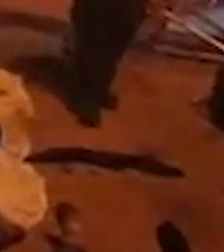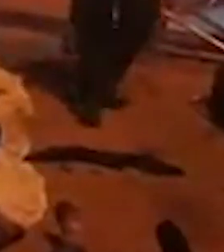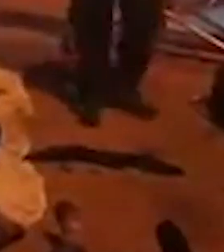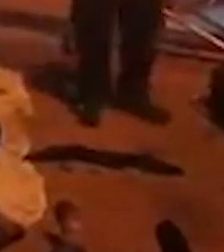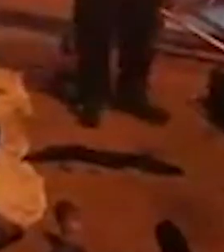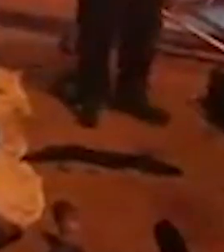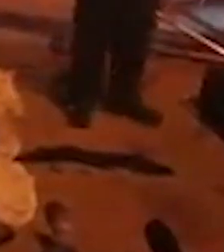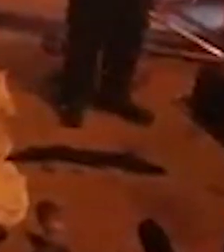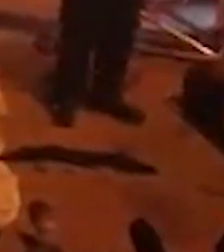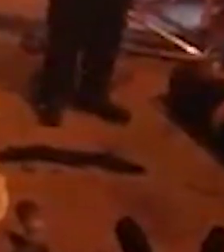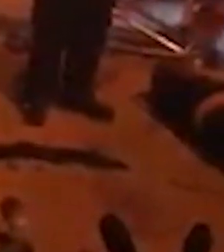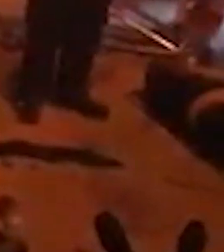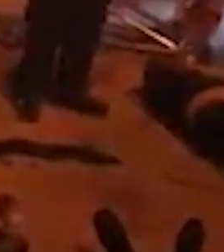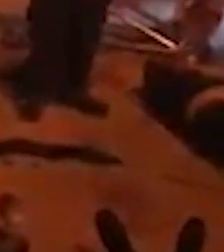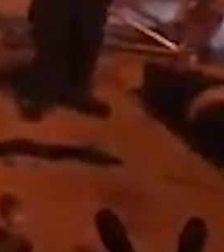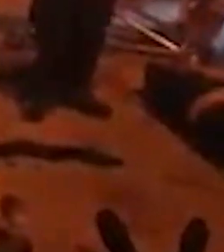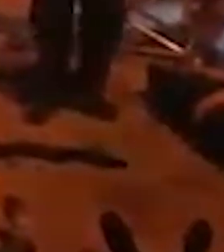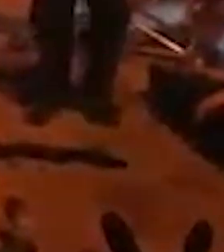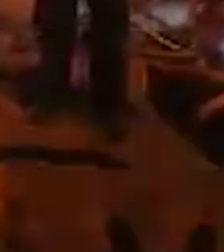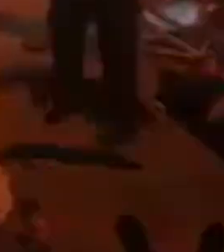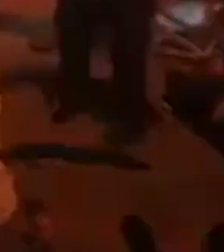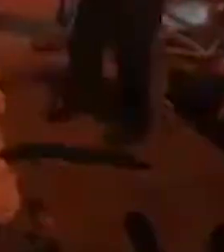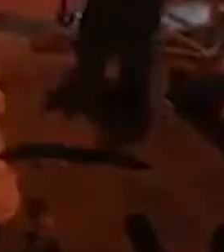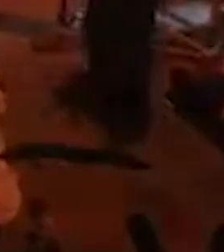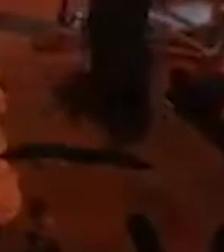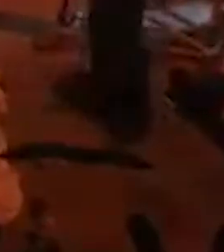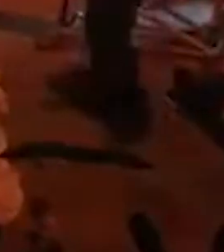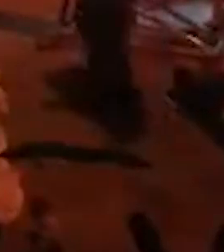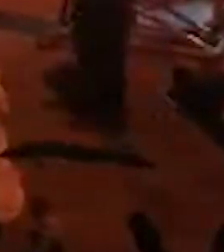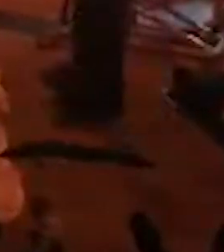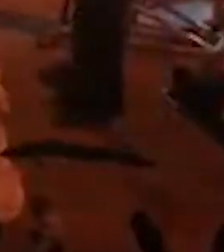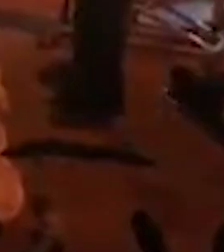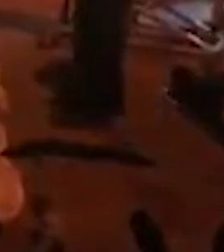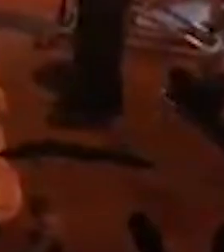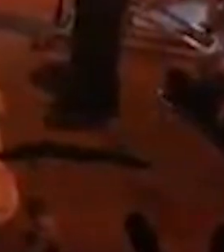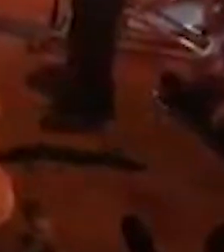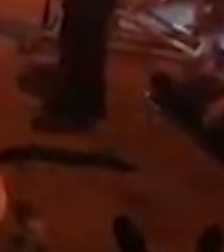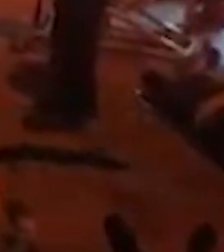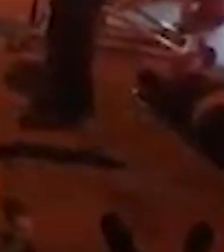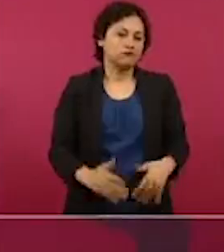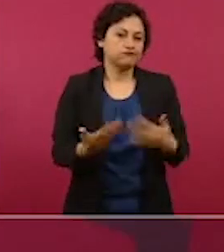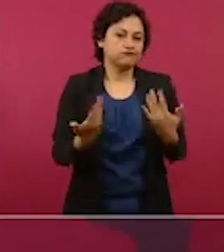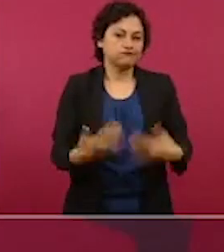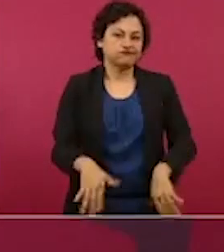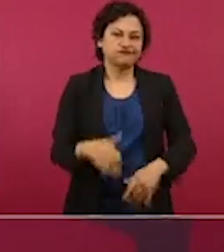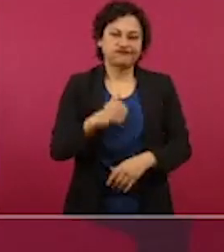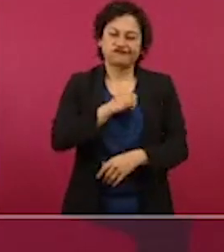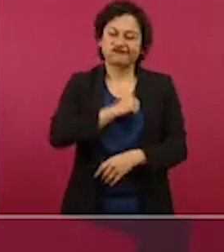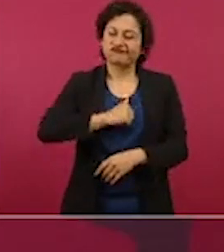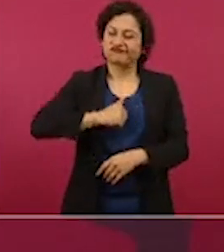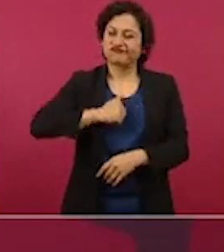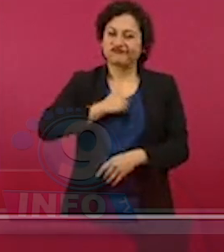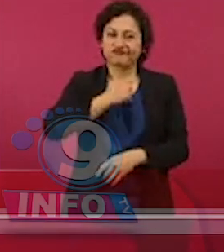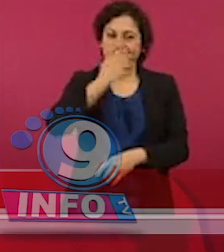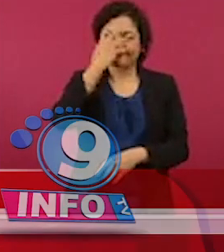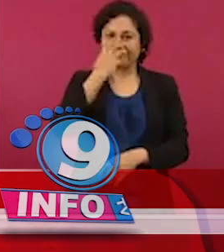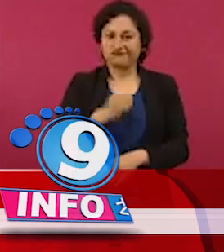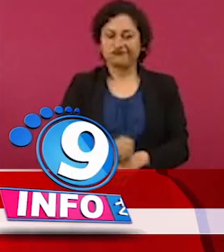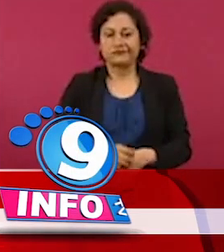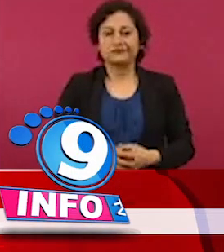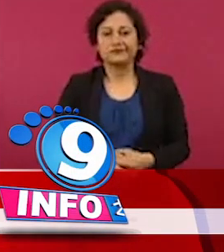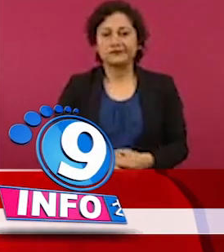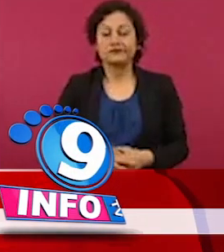con autoridades consulares de diversos países para la identificación plena de las víctimas. Está ya